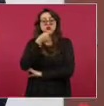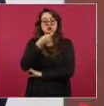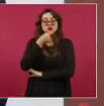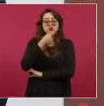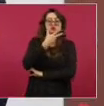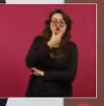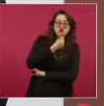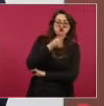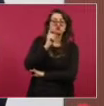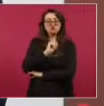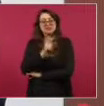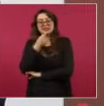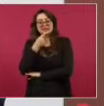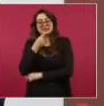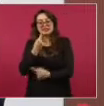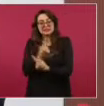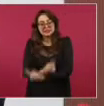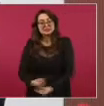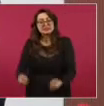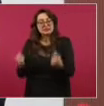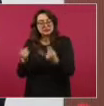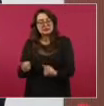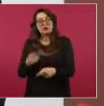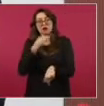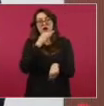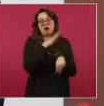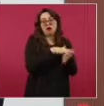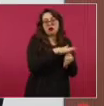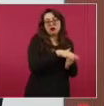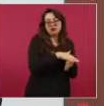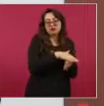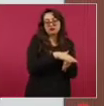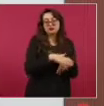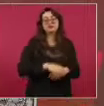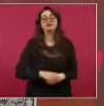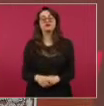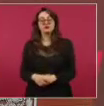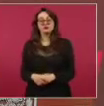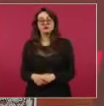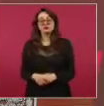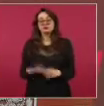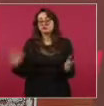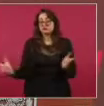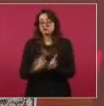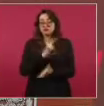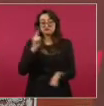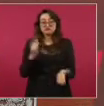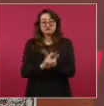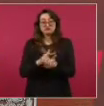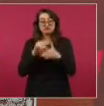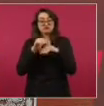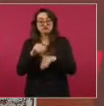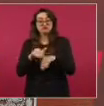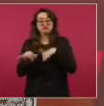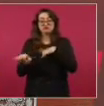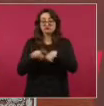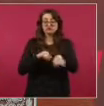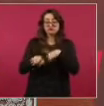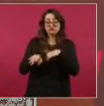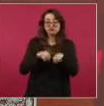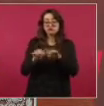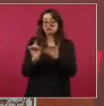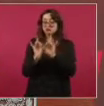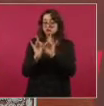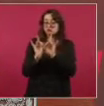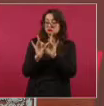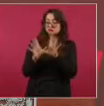sexos. No está de más subrayar que no existían leyes laborales para impartir justicia